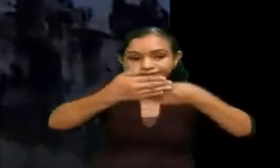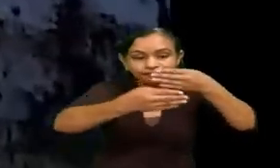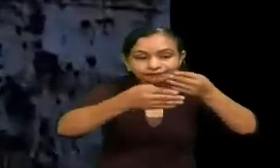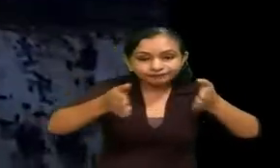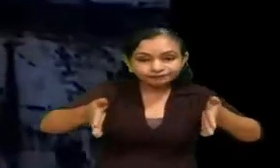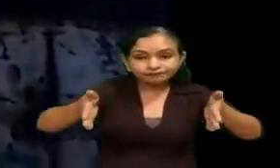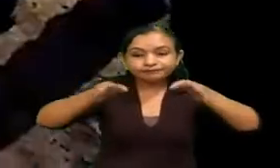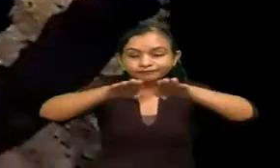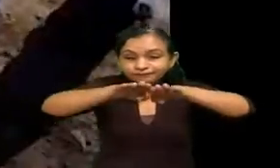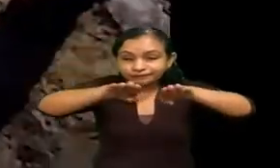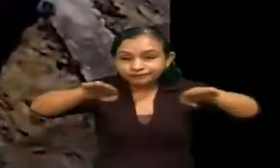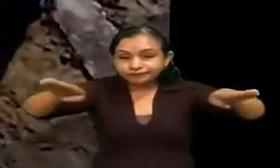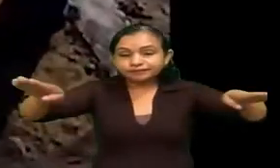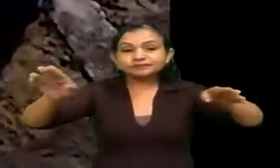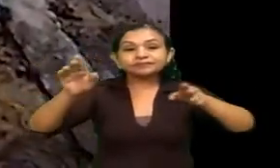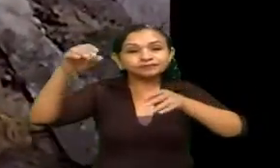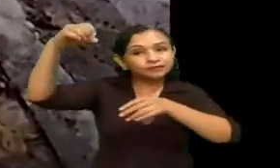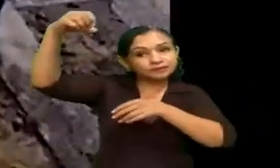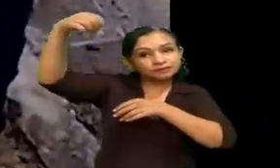estructuras.